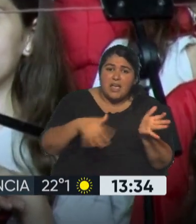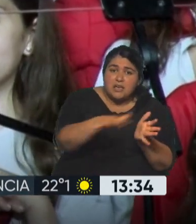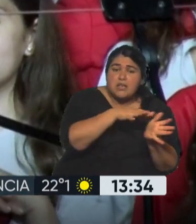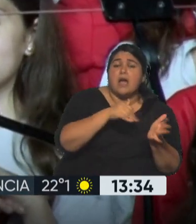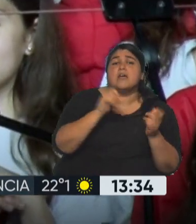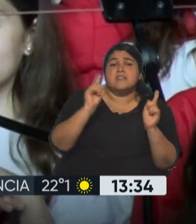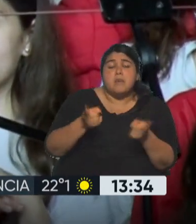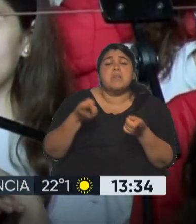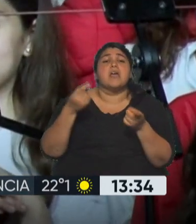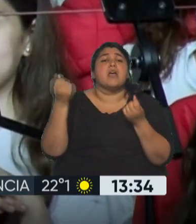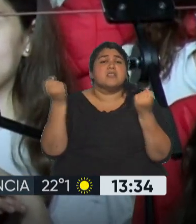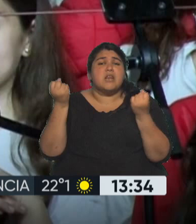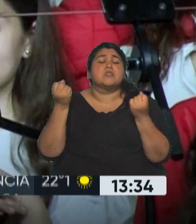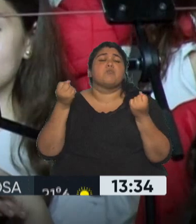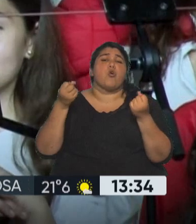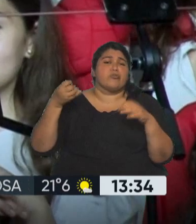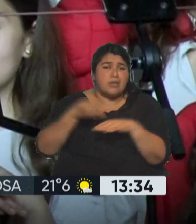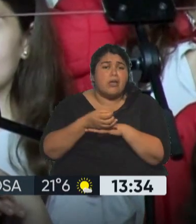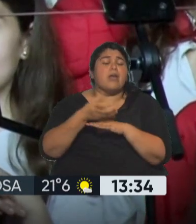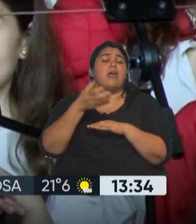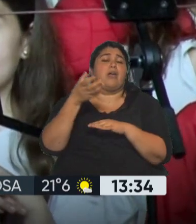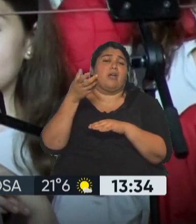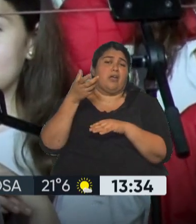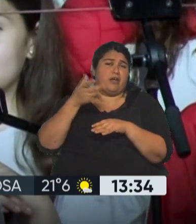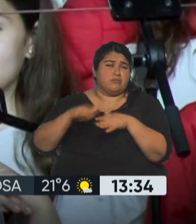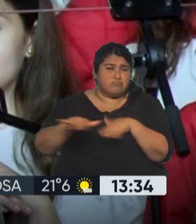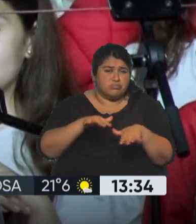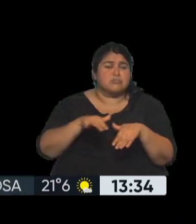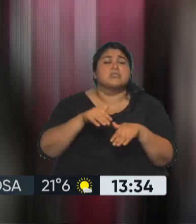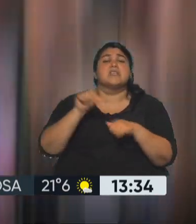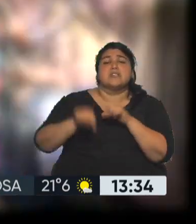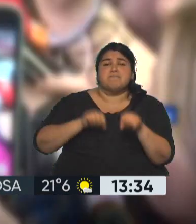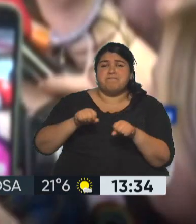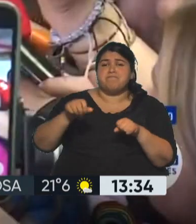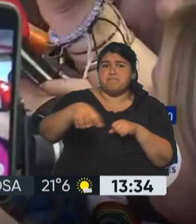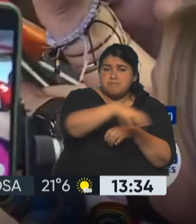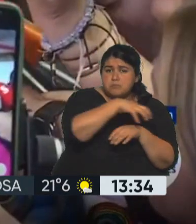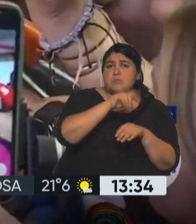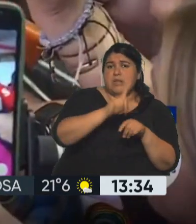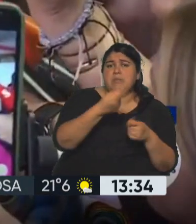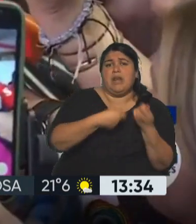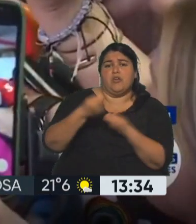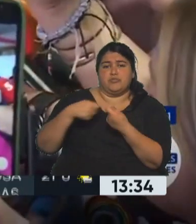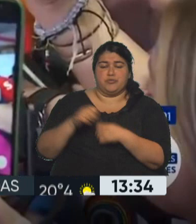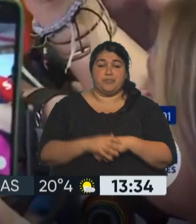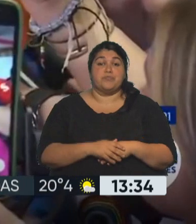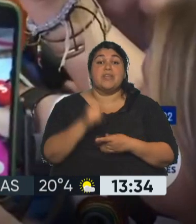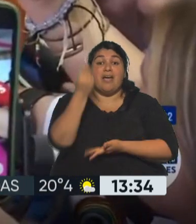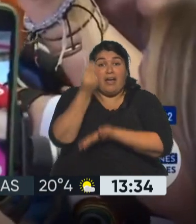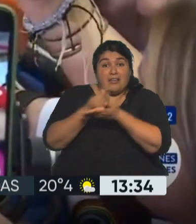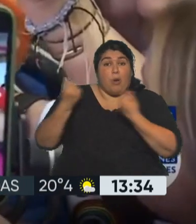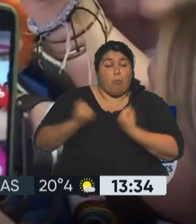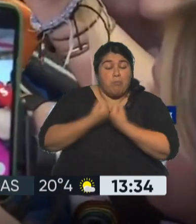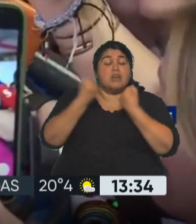transporte público, las ciclorrutas, los puntos estratégicos de comercio. En Bogotá, el candidato del Pacto Histórico